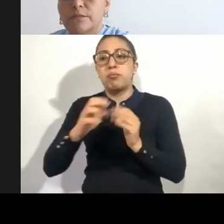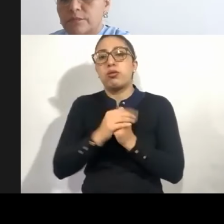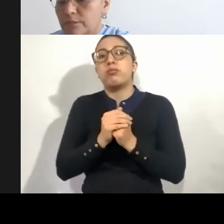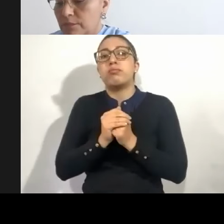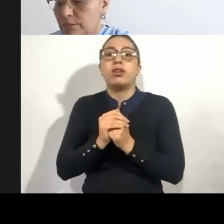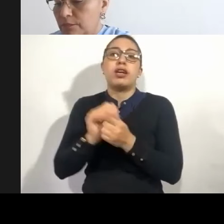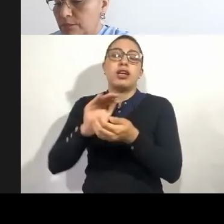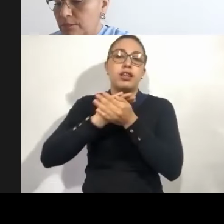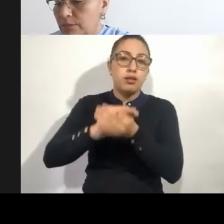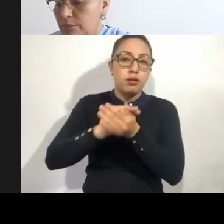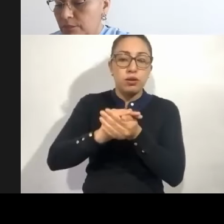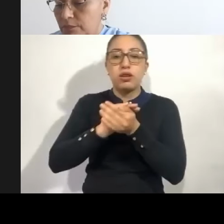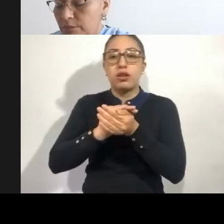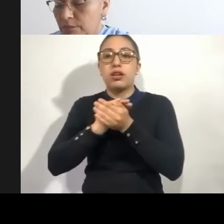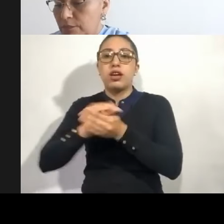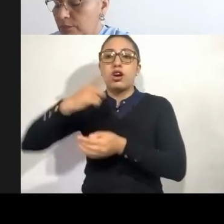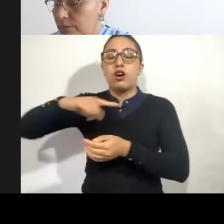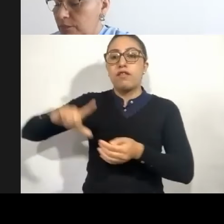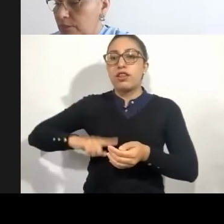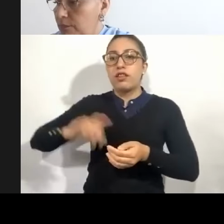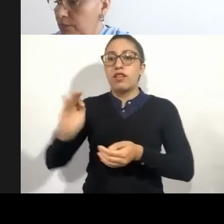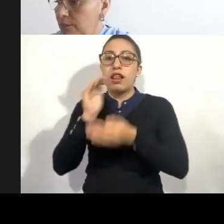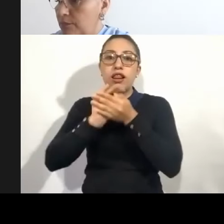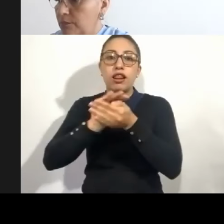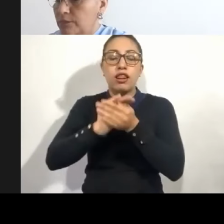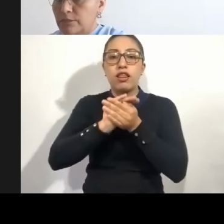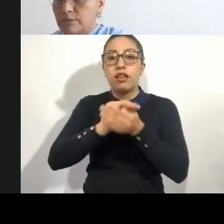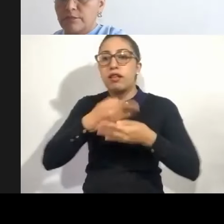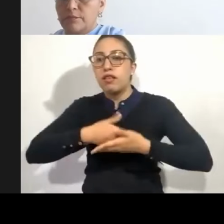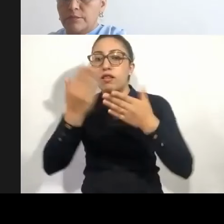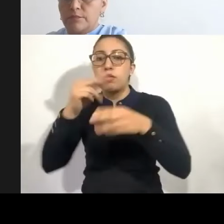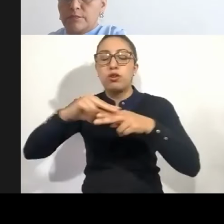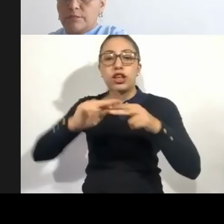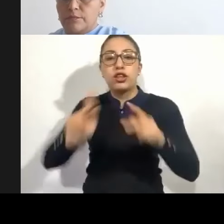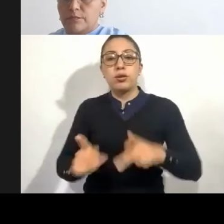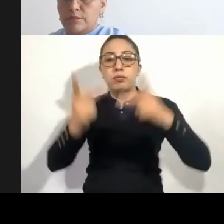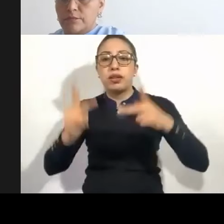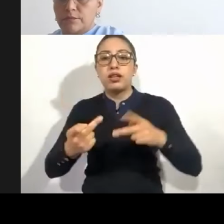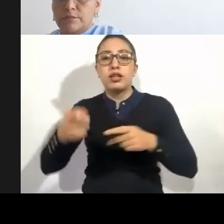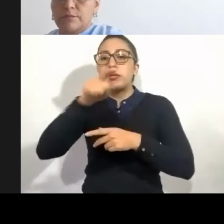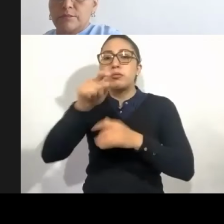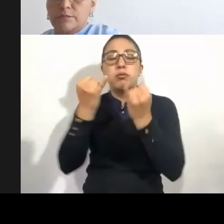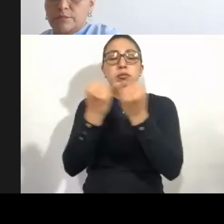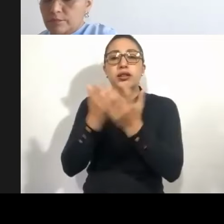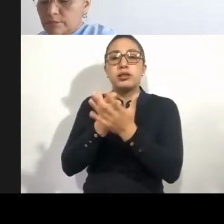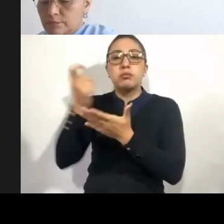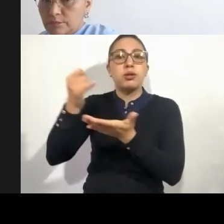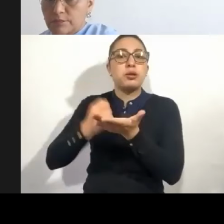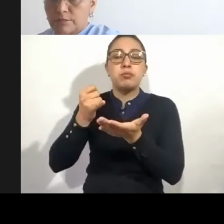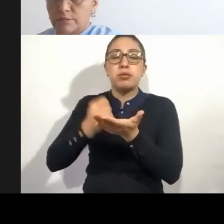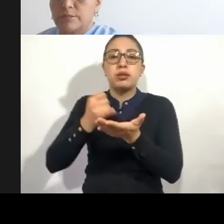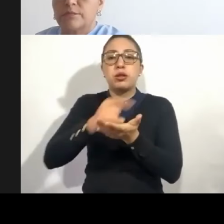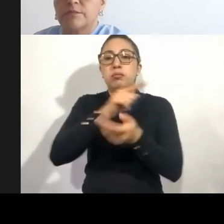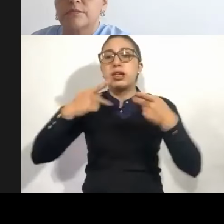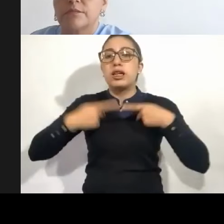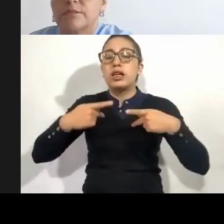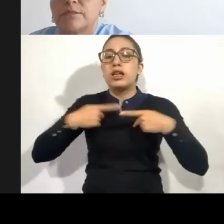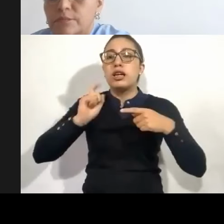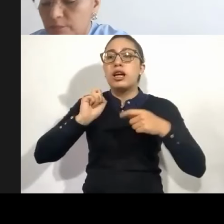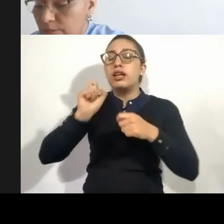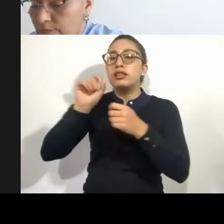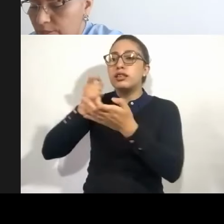tema de incremento a las bebidas alcohólicas, en donde pues no representó, por supuesto, un beneficio para la capital importante y no se tiene previsto que el